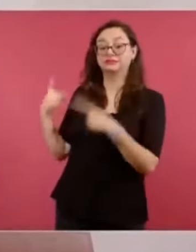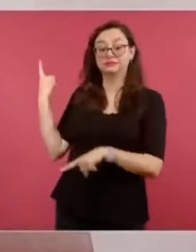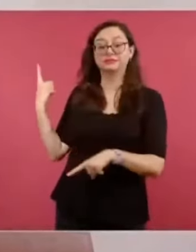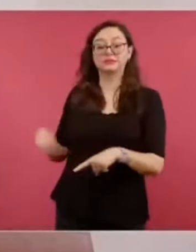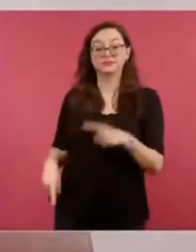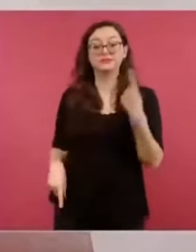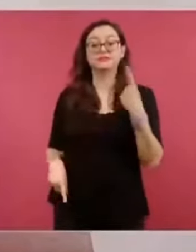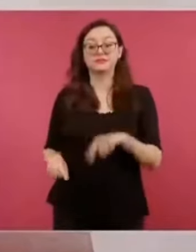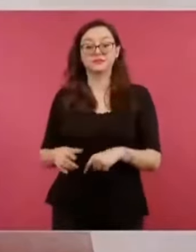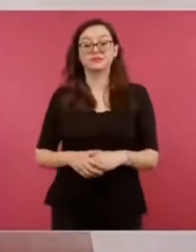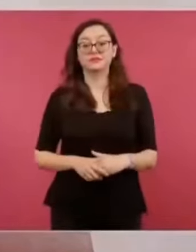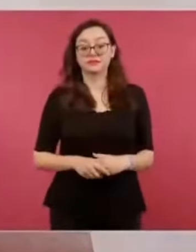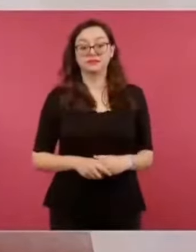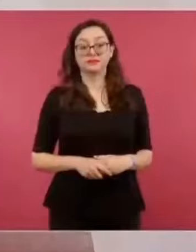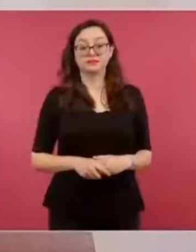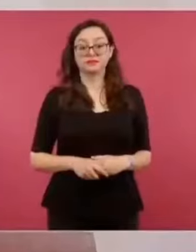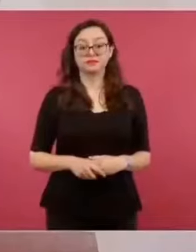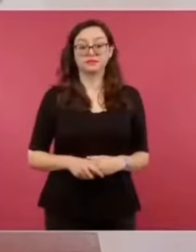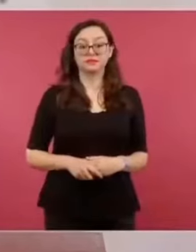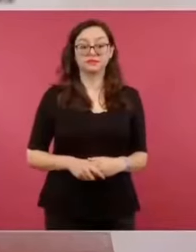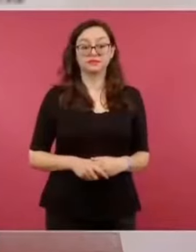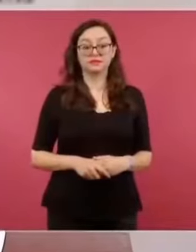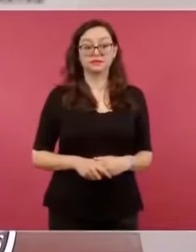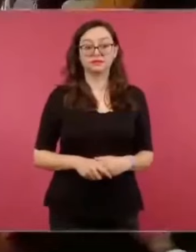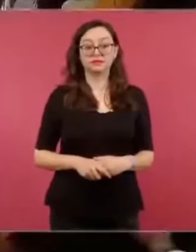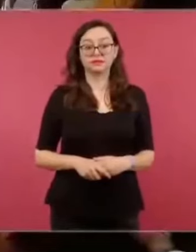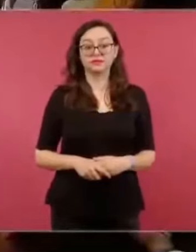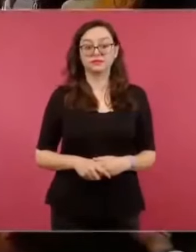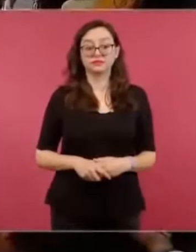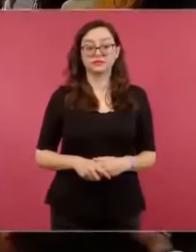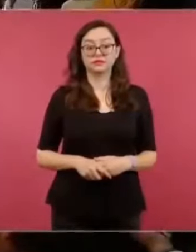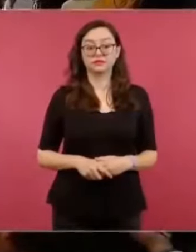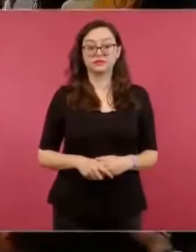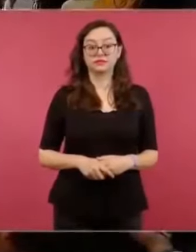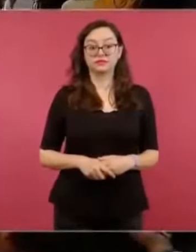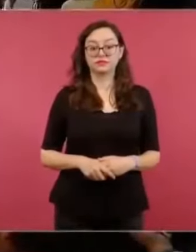trabajaban como Jesús, nada más que son otros tiempos,